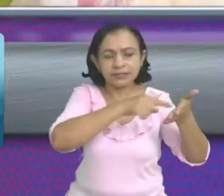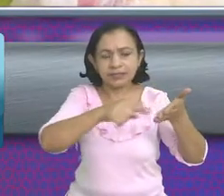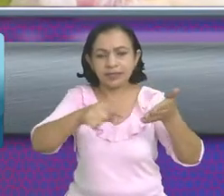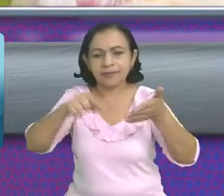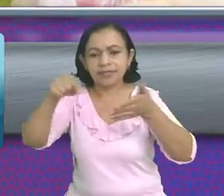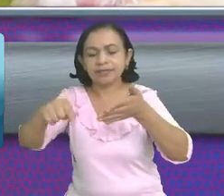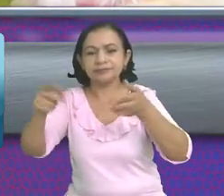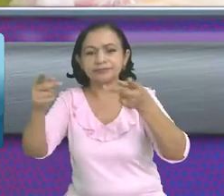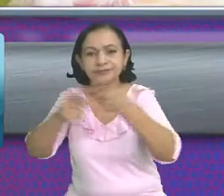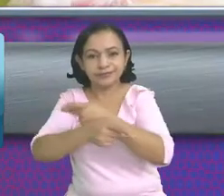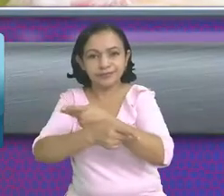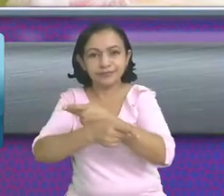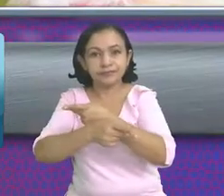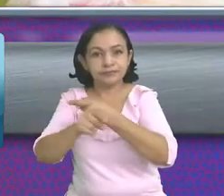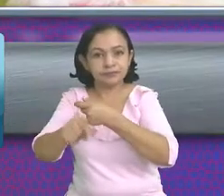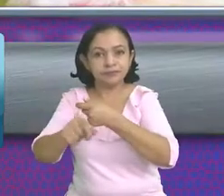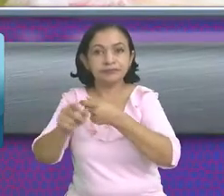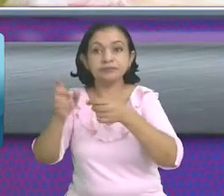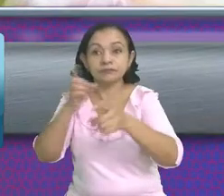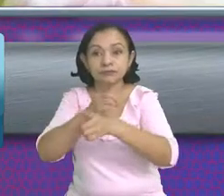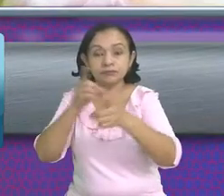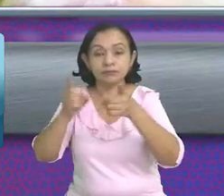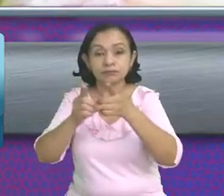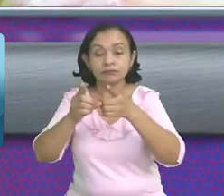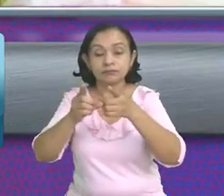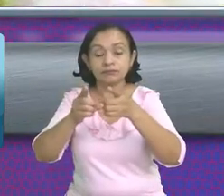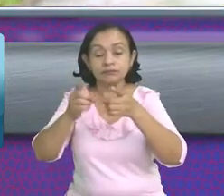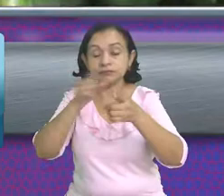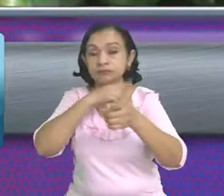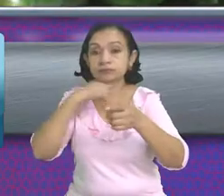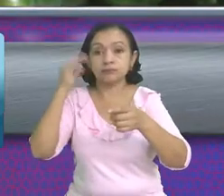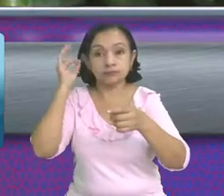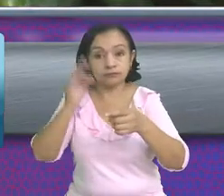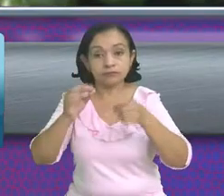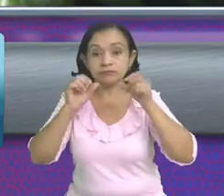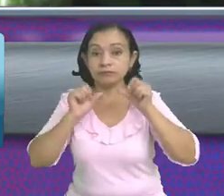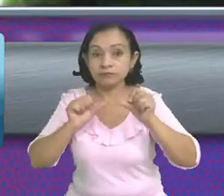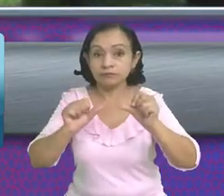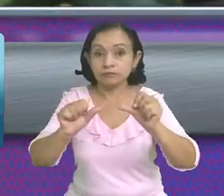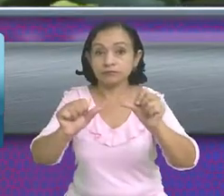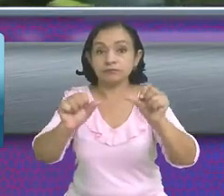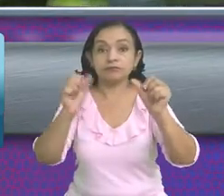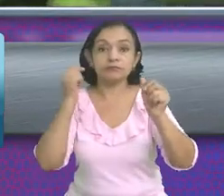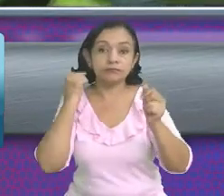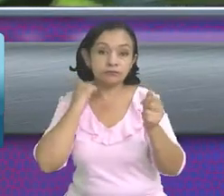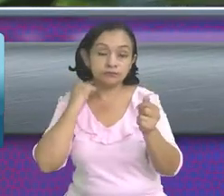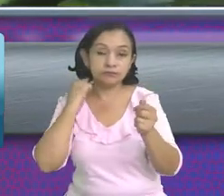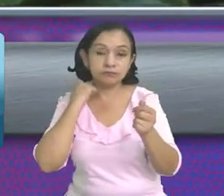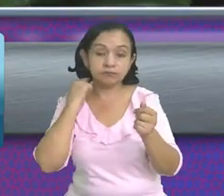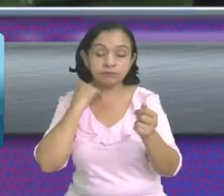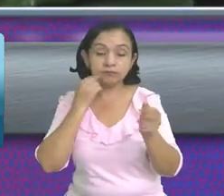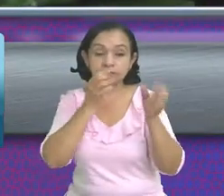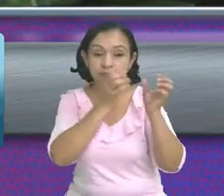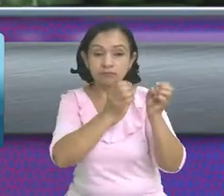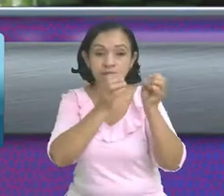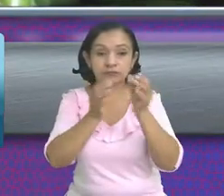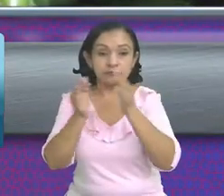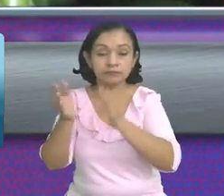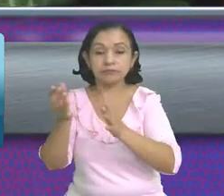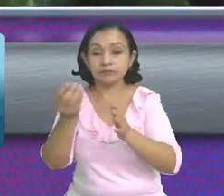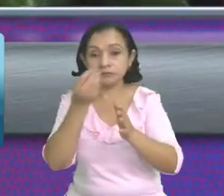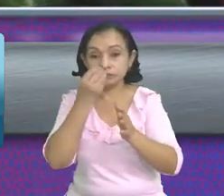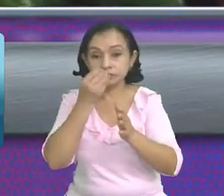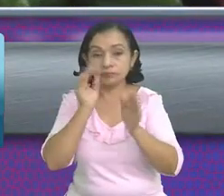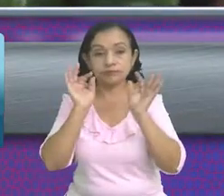esa semana. Por eso es que tenemos que ser firmes, tenemos que seguir adelante, pero siempre con un orden